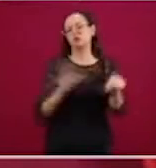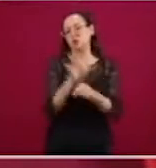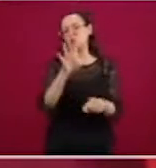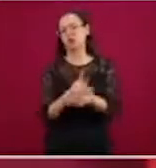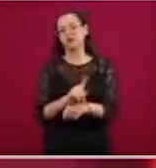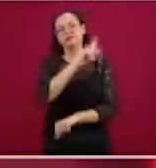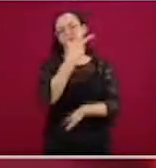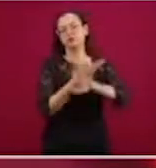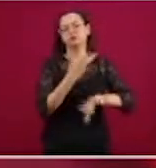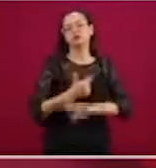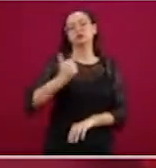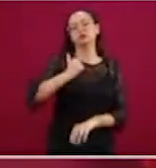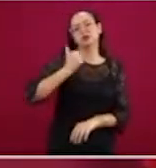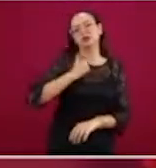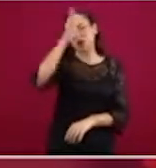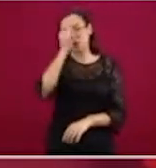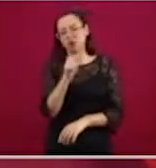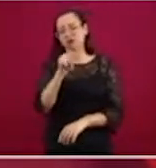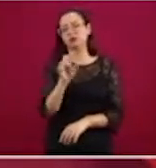O sea,